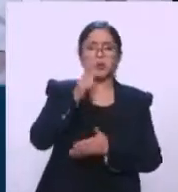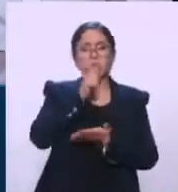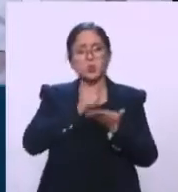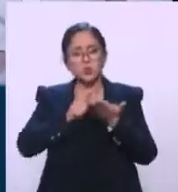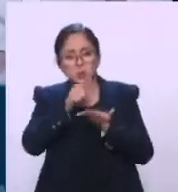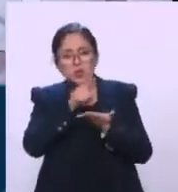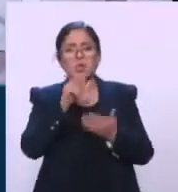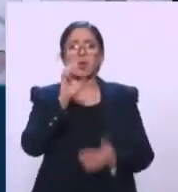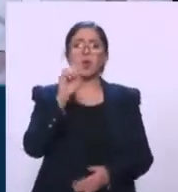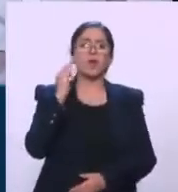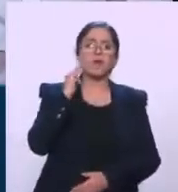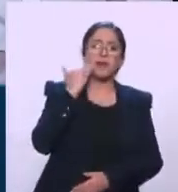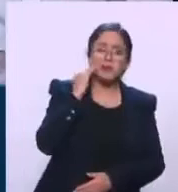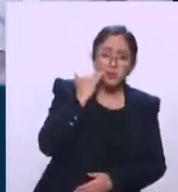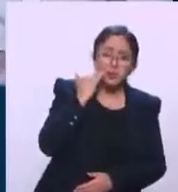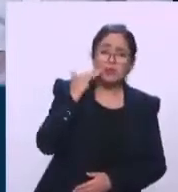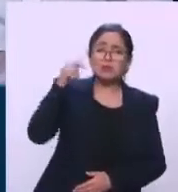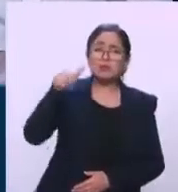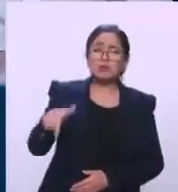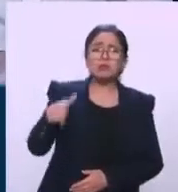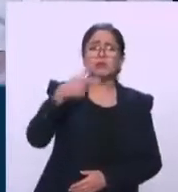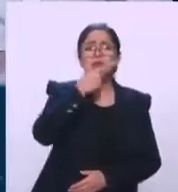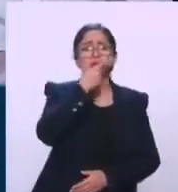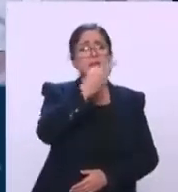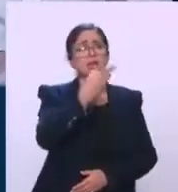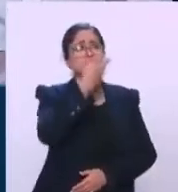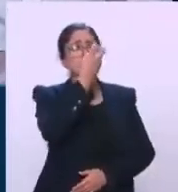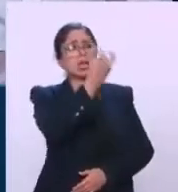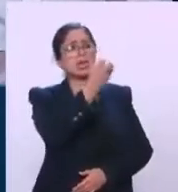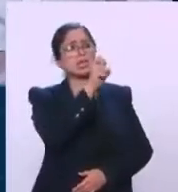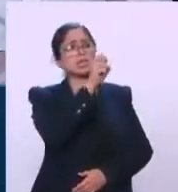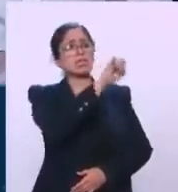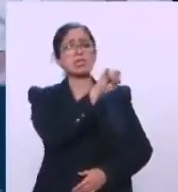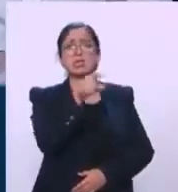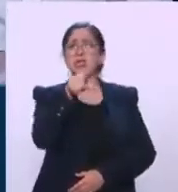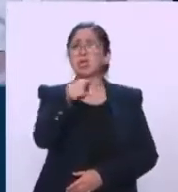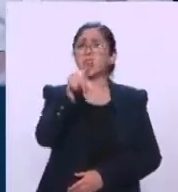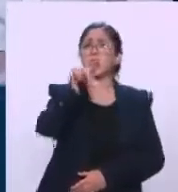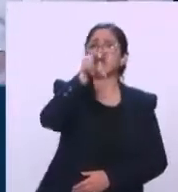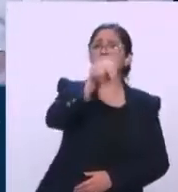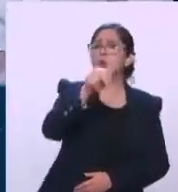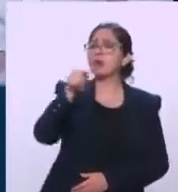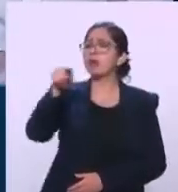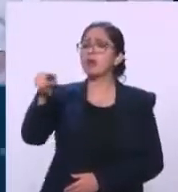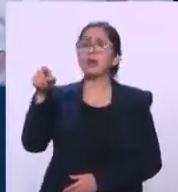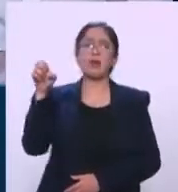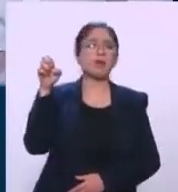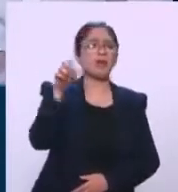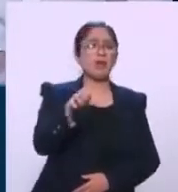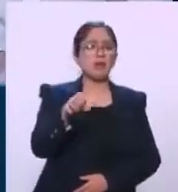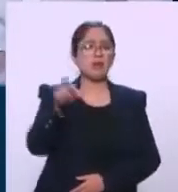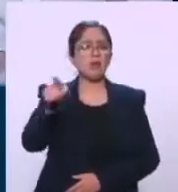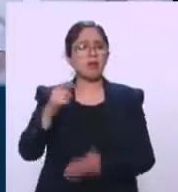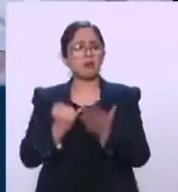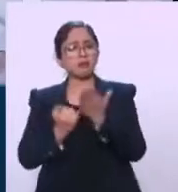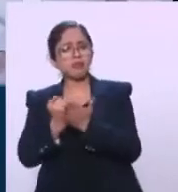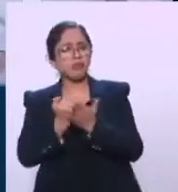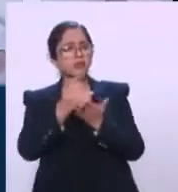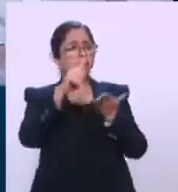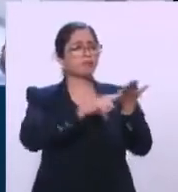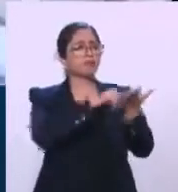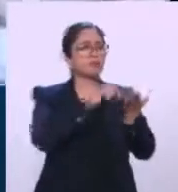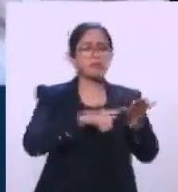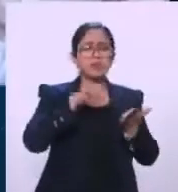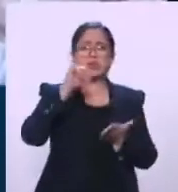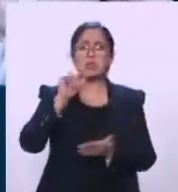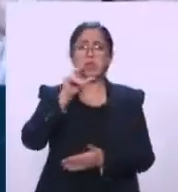en el corporativo, de decir, esto sí va, esto es engañoso, esto no es engañoso, esto lo censuro, esto no lo